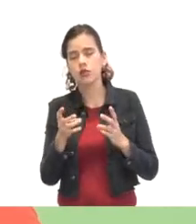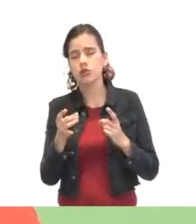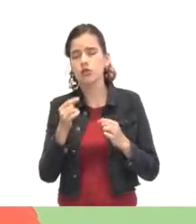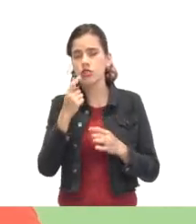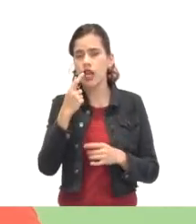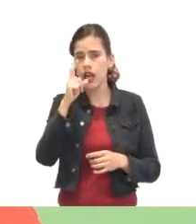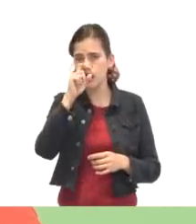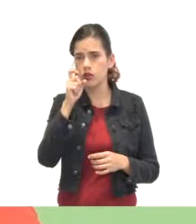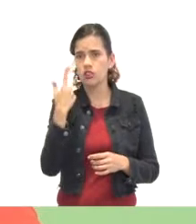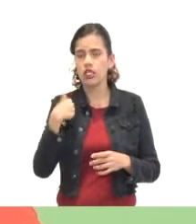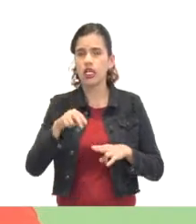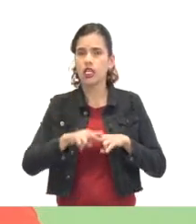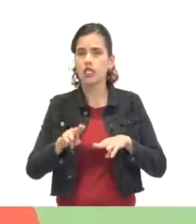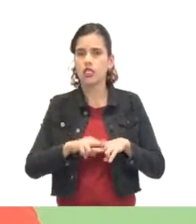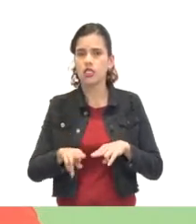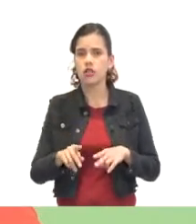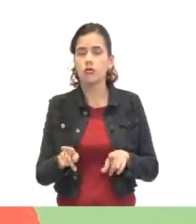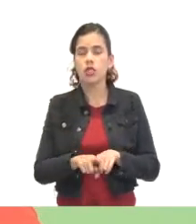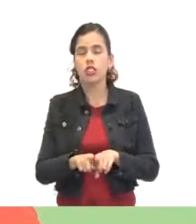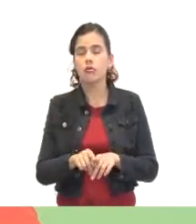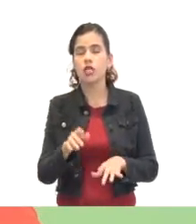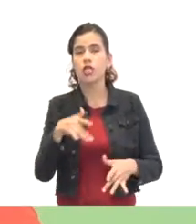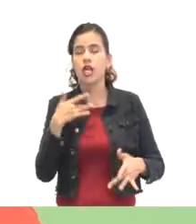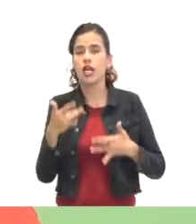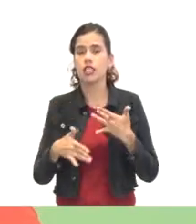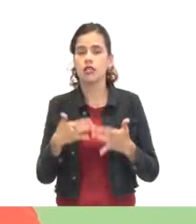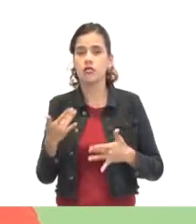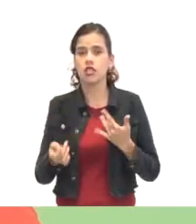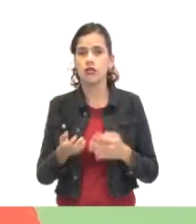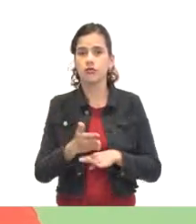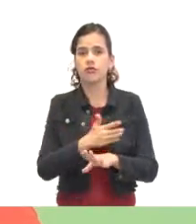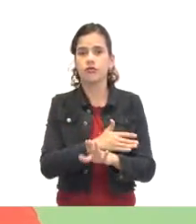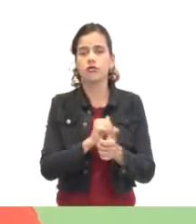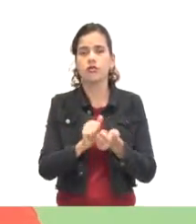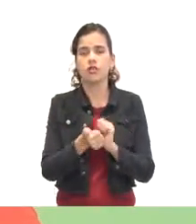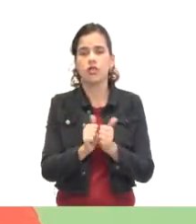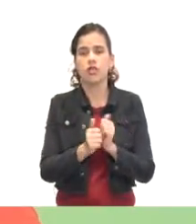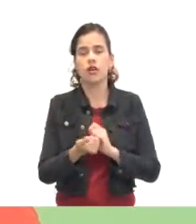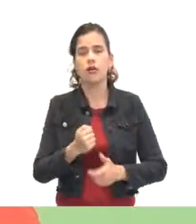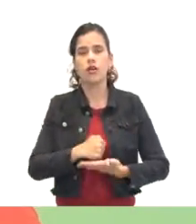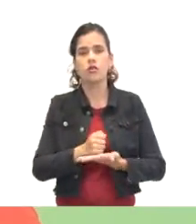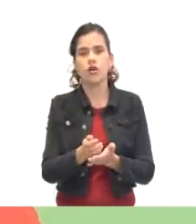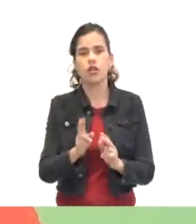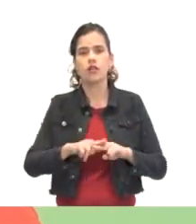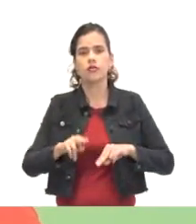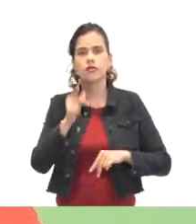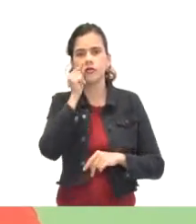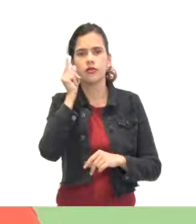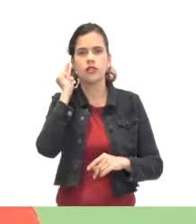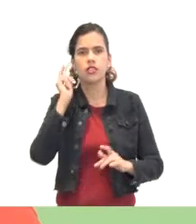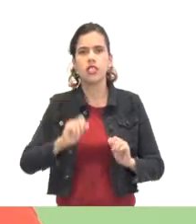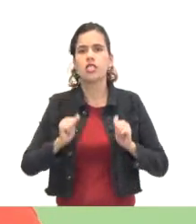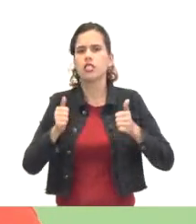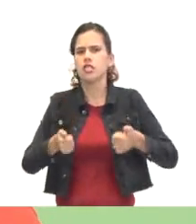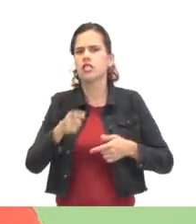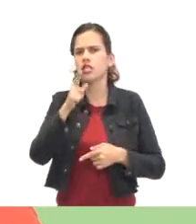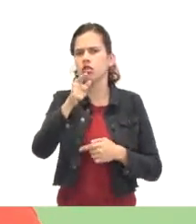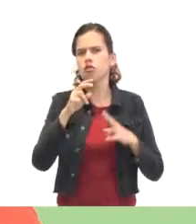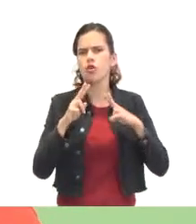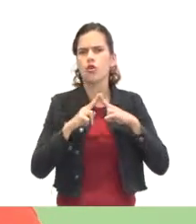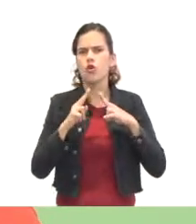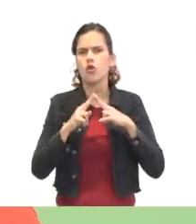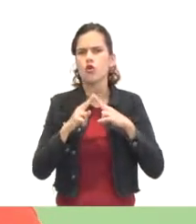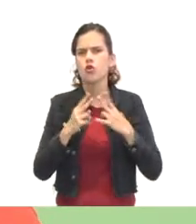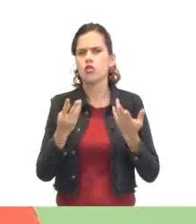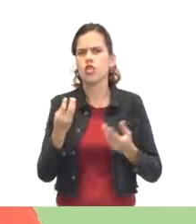unas actividades que son predeportivas que va a permitir a la niña y al niño iniciarse en eso de